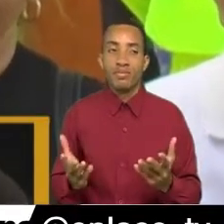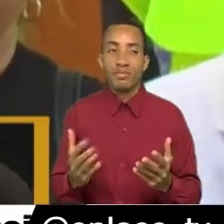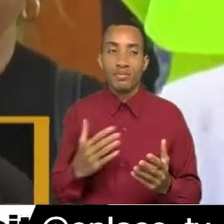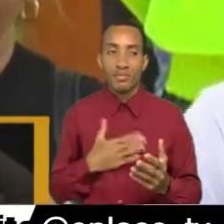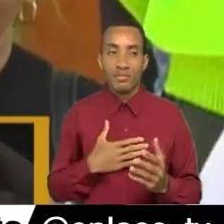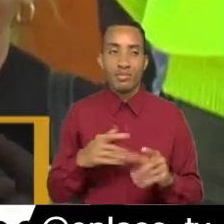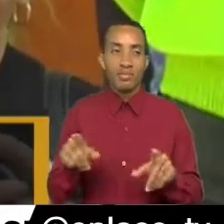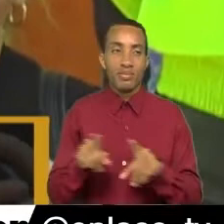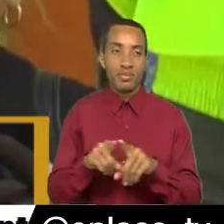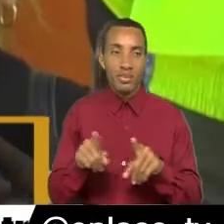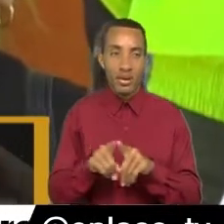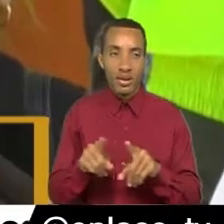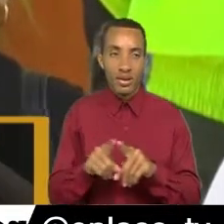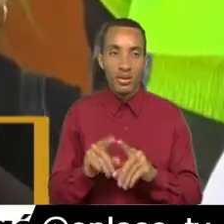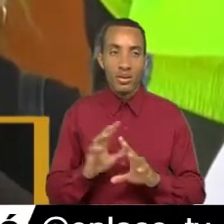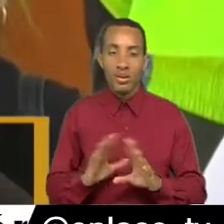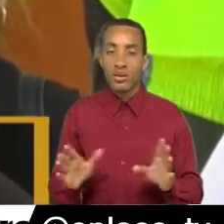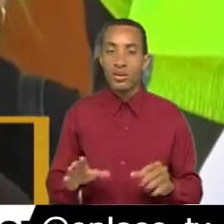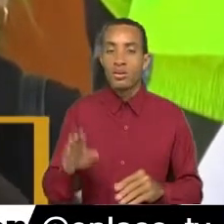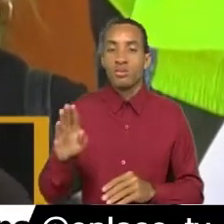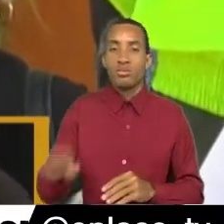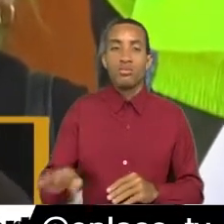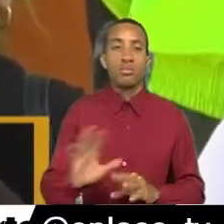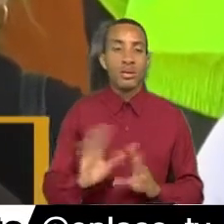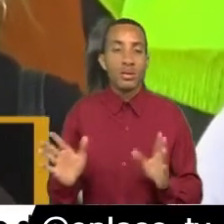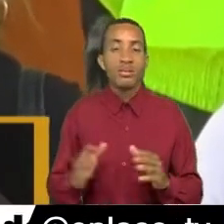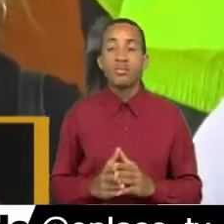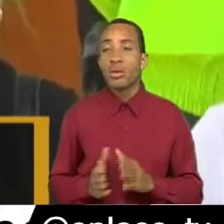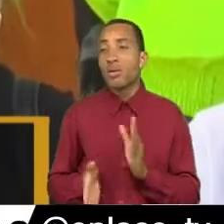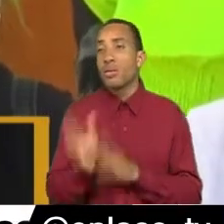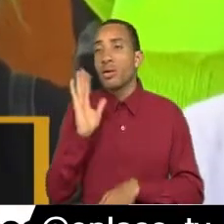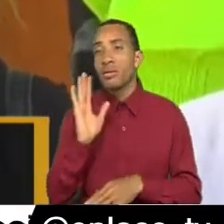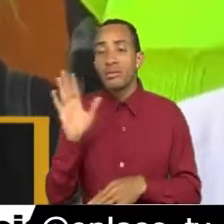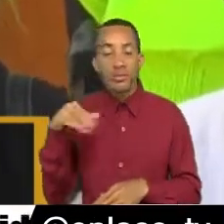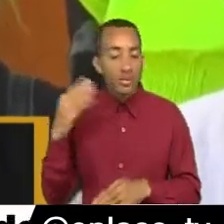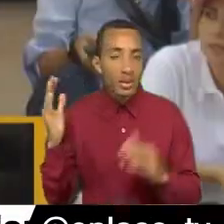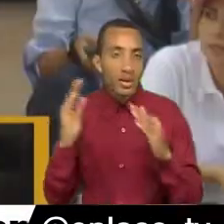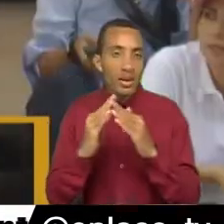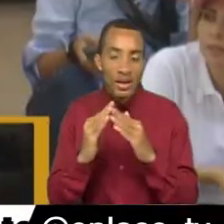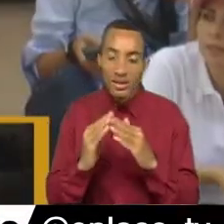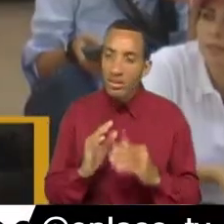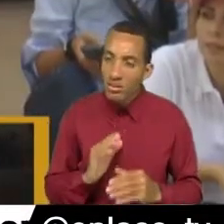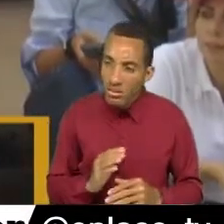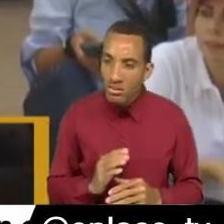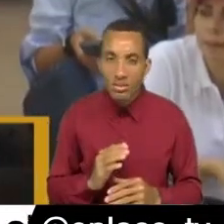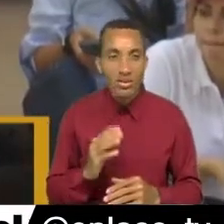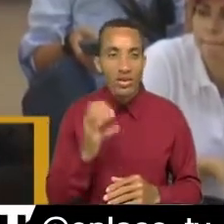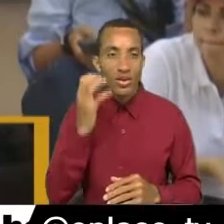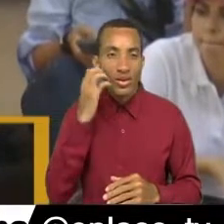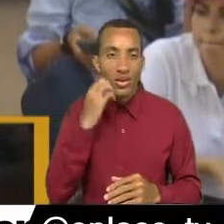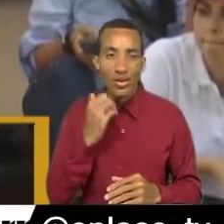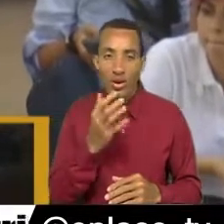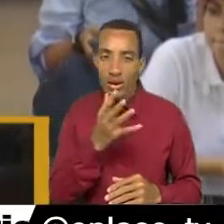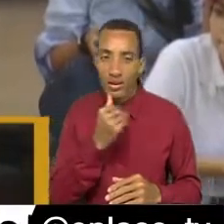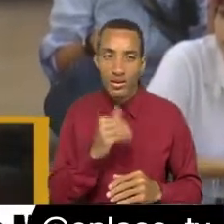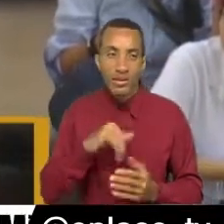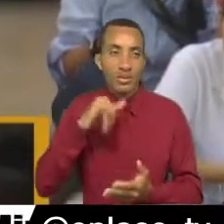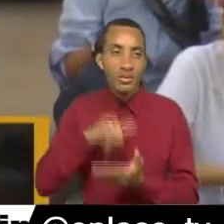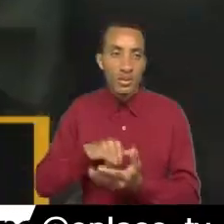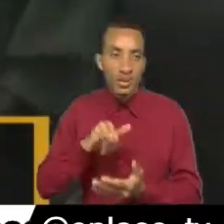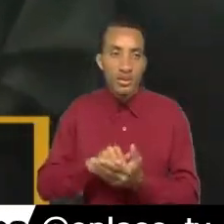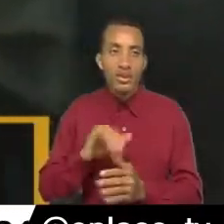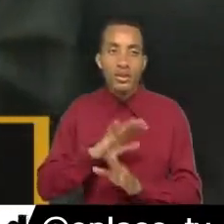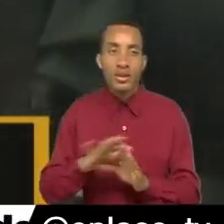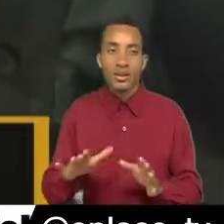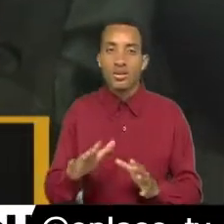y salió y cuando volvió ya no estaba el celular, lo sacaron de la casa. No, eso es lo que no es lo único. Reconocen que los mismos fueron recuperados gracias a